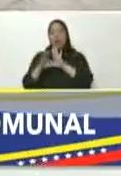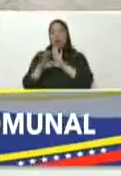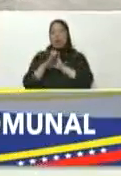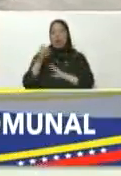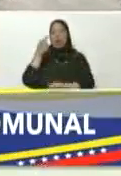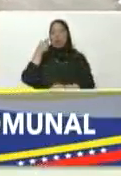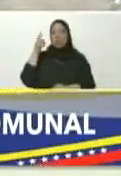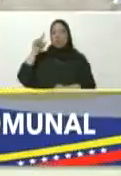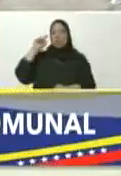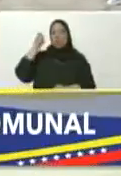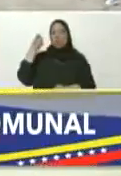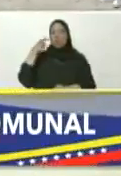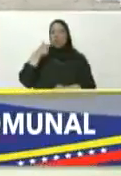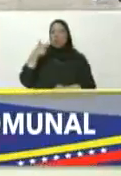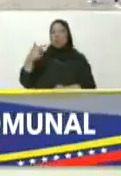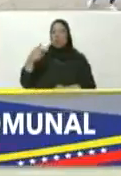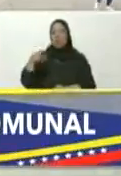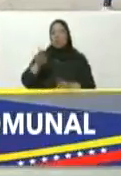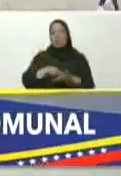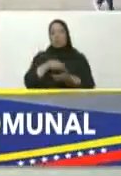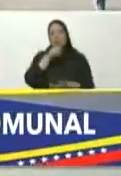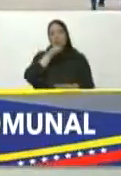ministro Márquez, ¿verdad, Silvia?